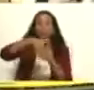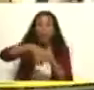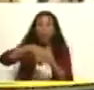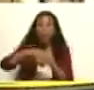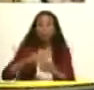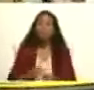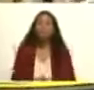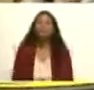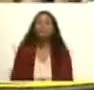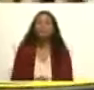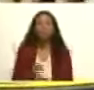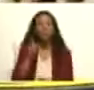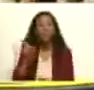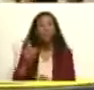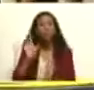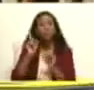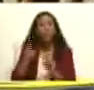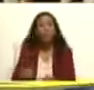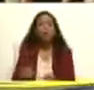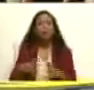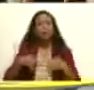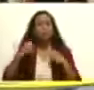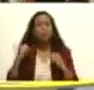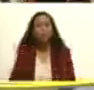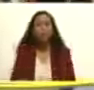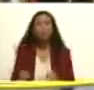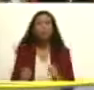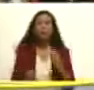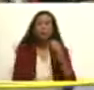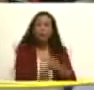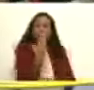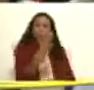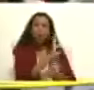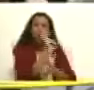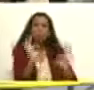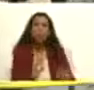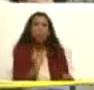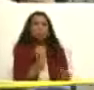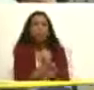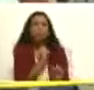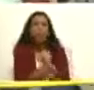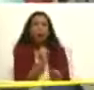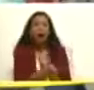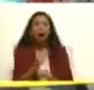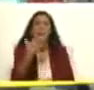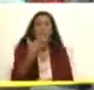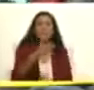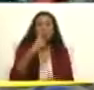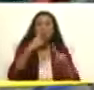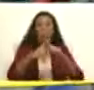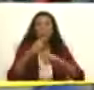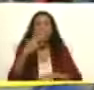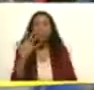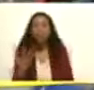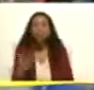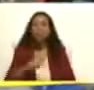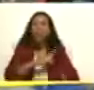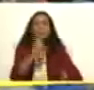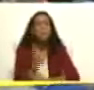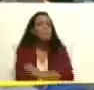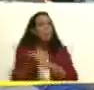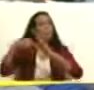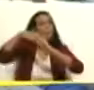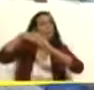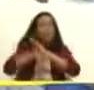el Esequibo. Y es así que, bueno, han consolidado una maquinaria muy importante, que ahora, bueno, con el 5x5 se va a fortalecer muchísimo